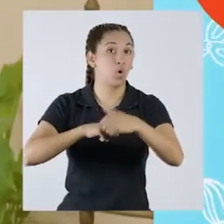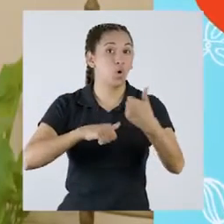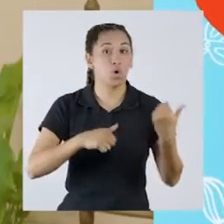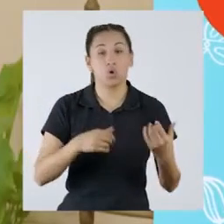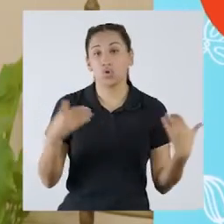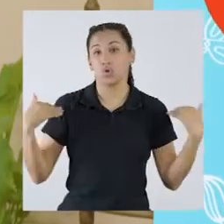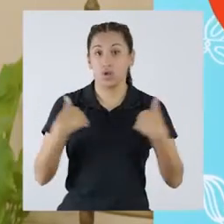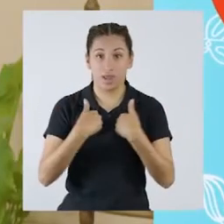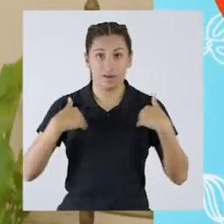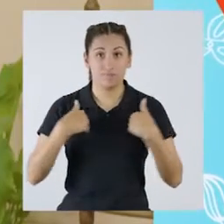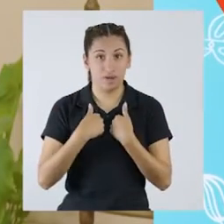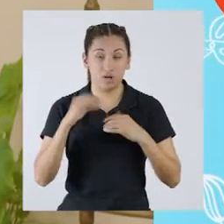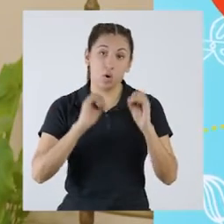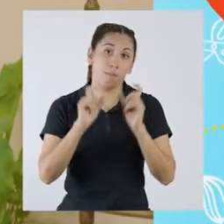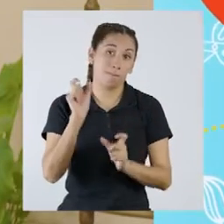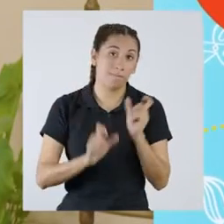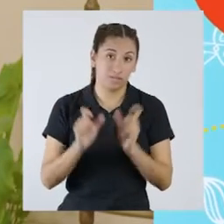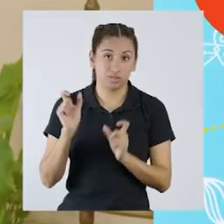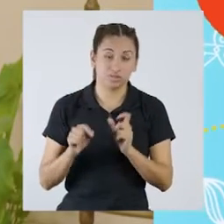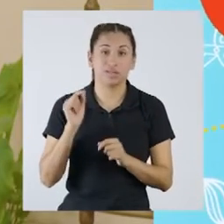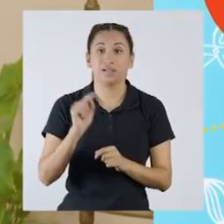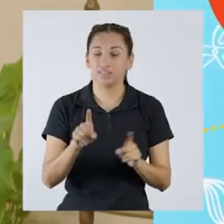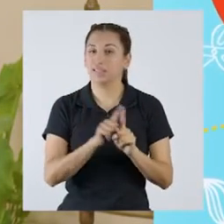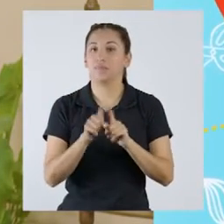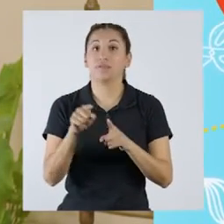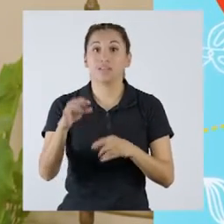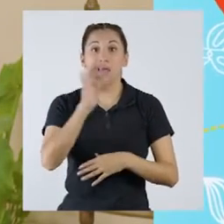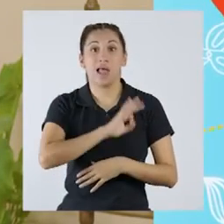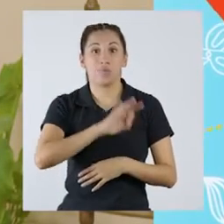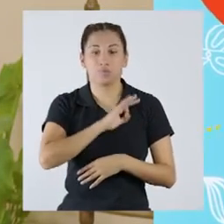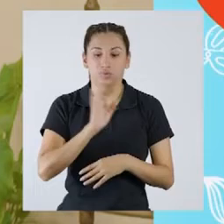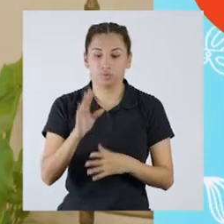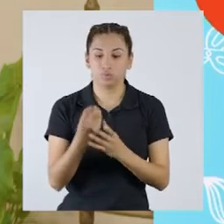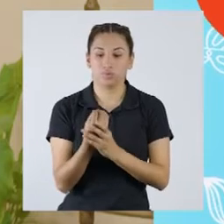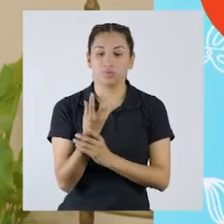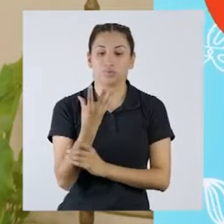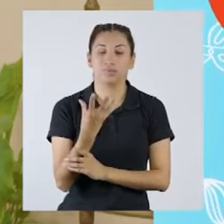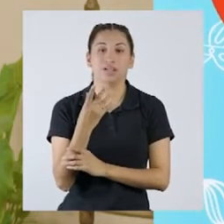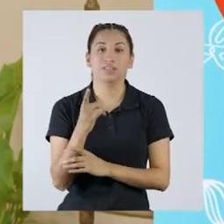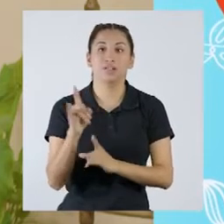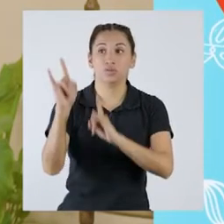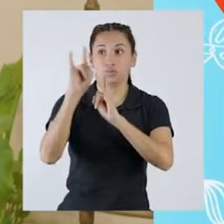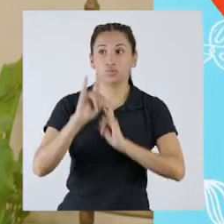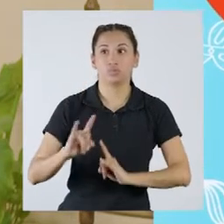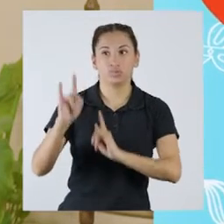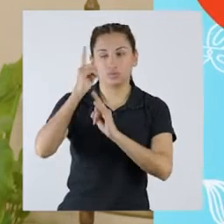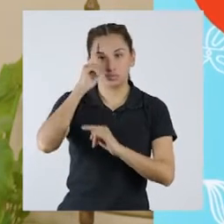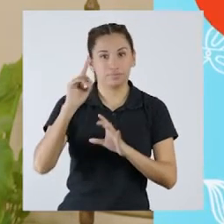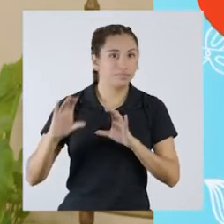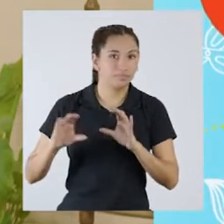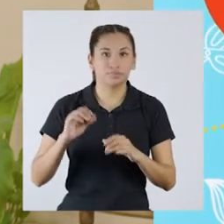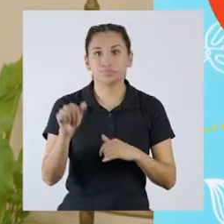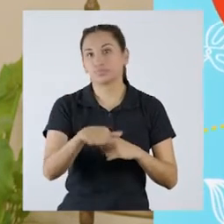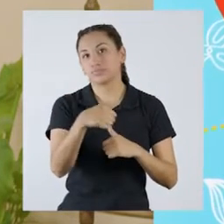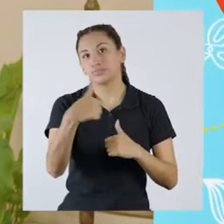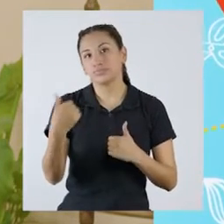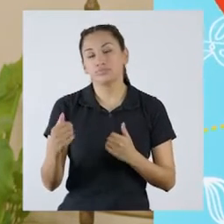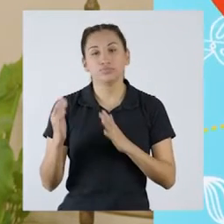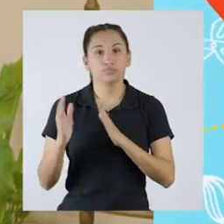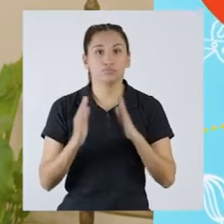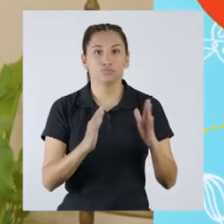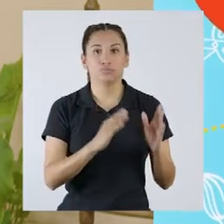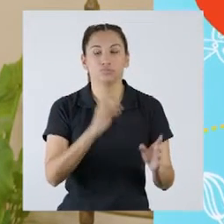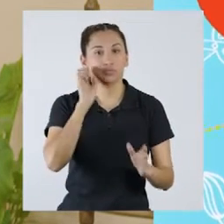vivos. Además de la glucosa, que es aprovechada por la misma planta como energía para que realice otros